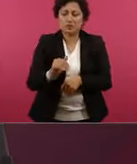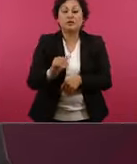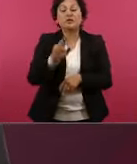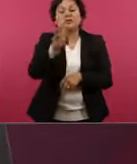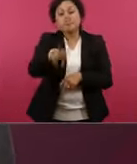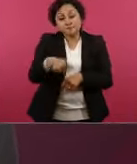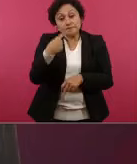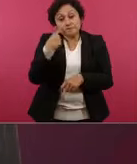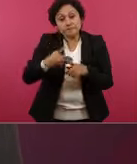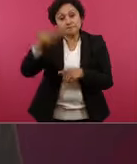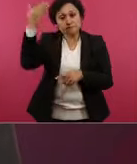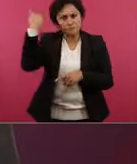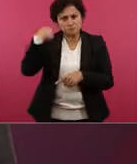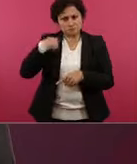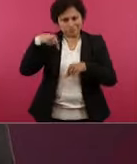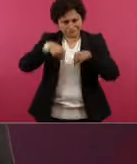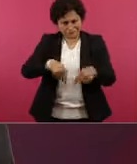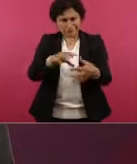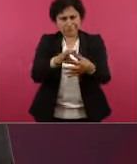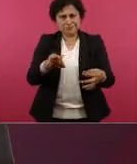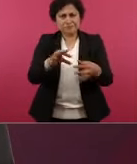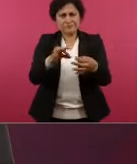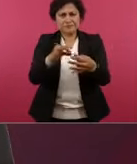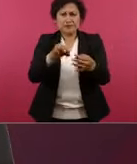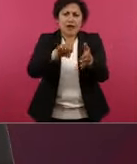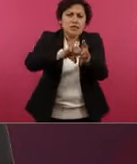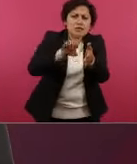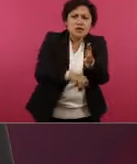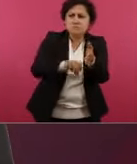les he platicado de casos, ¿no?,